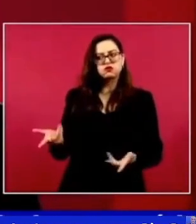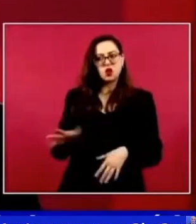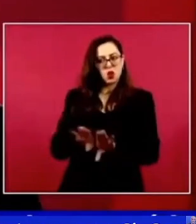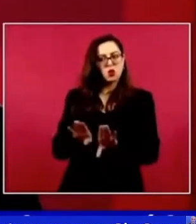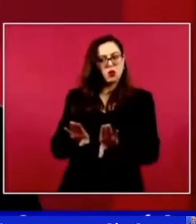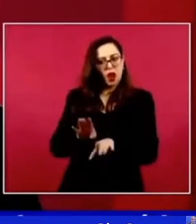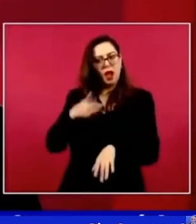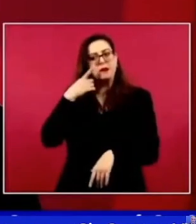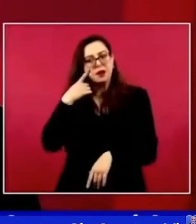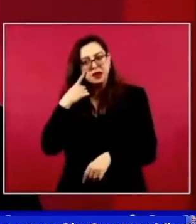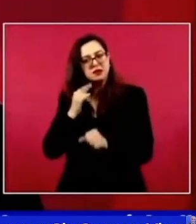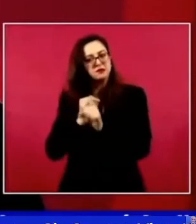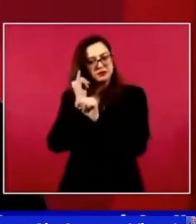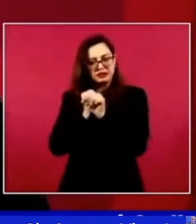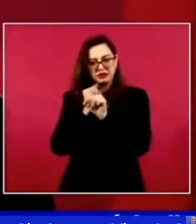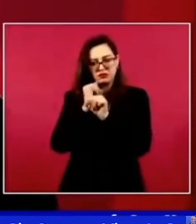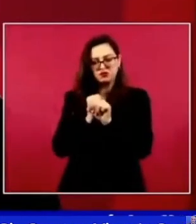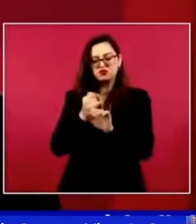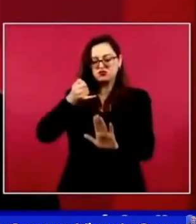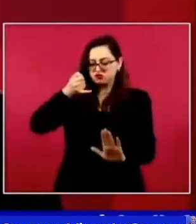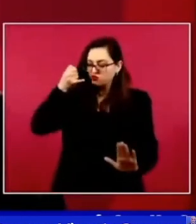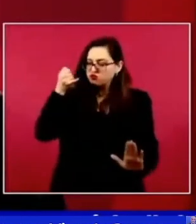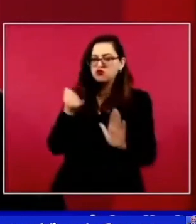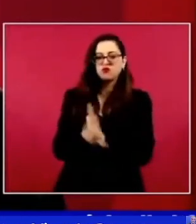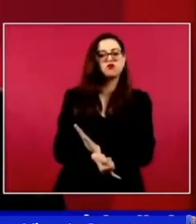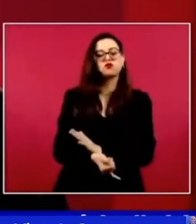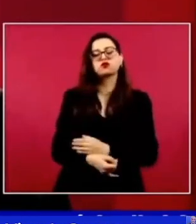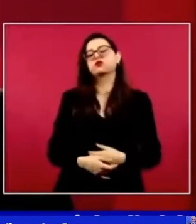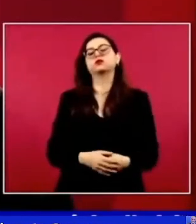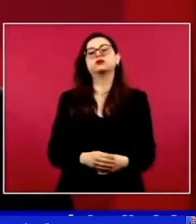Sí, se va avanzando.